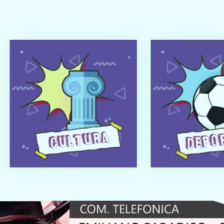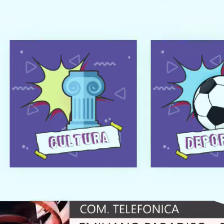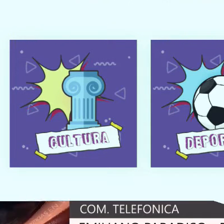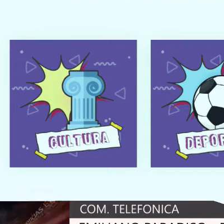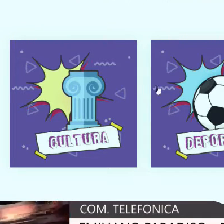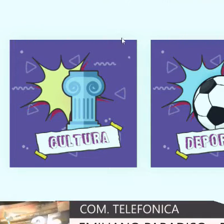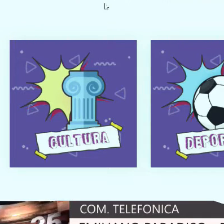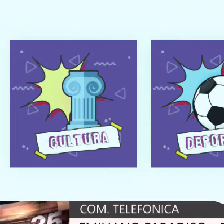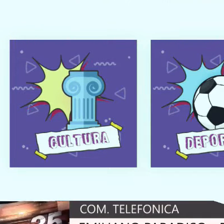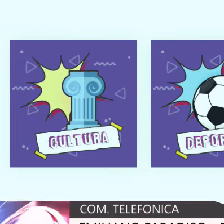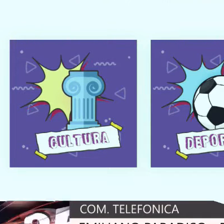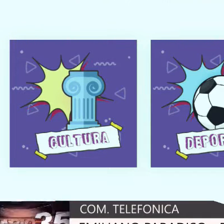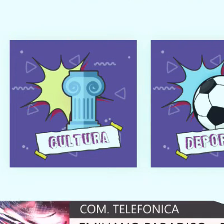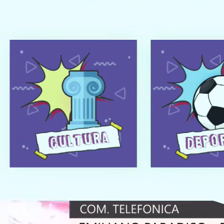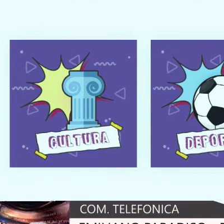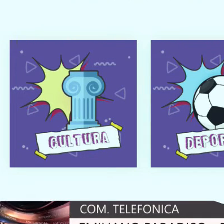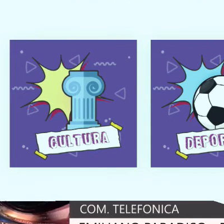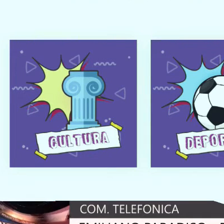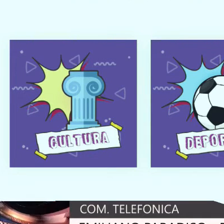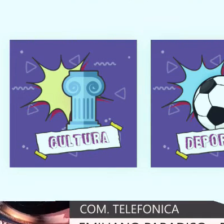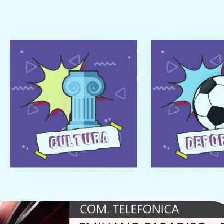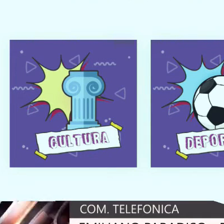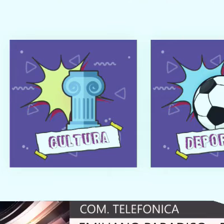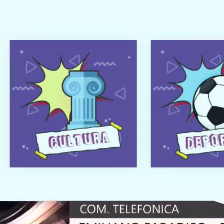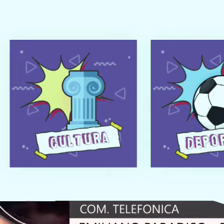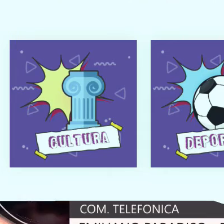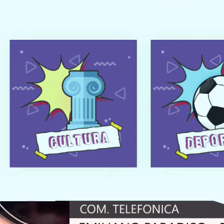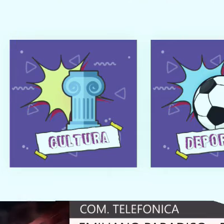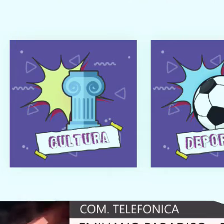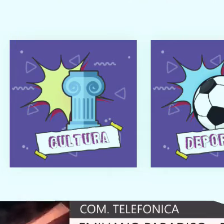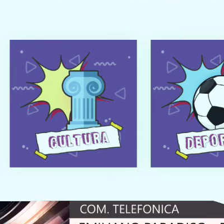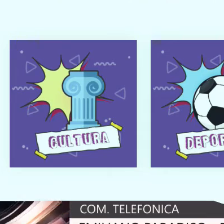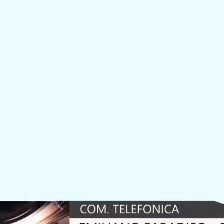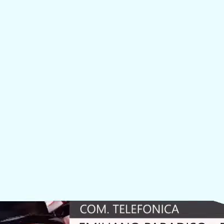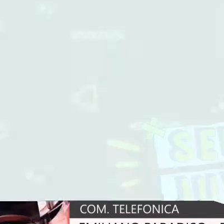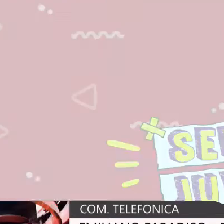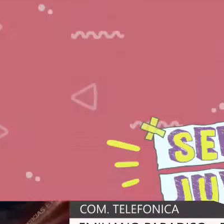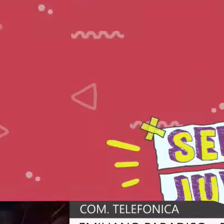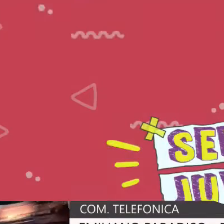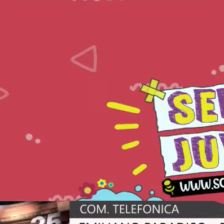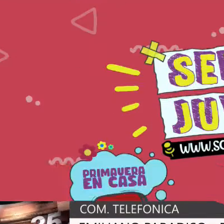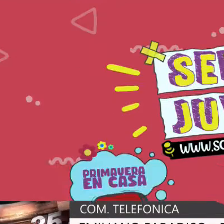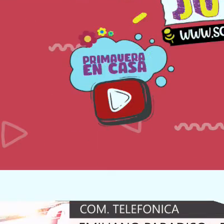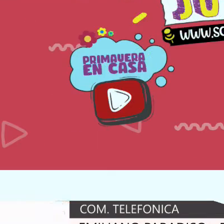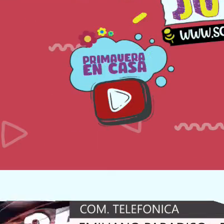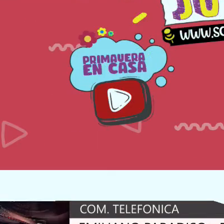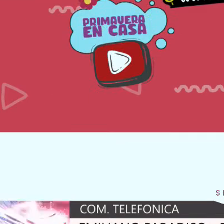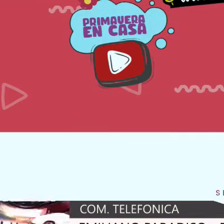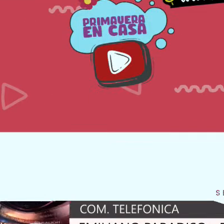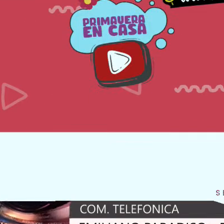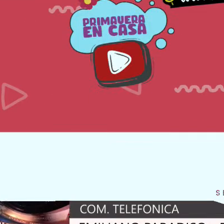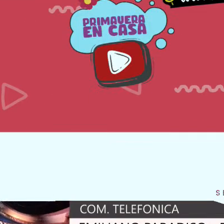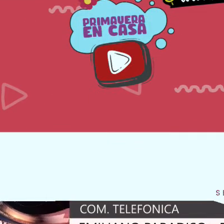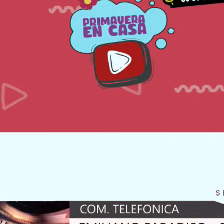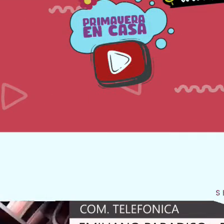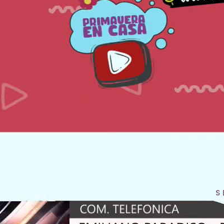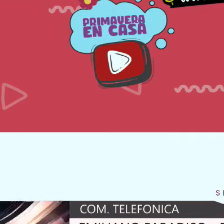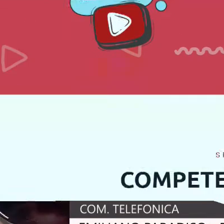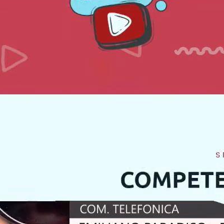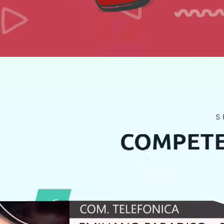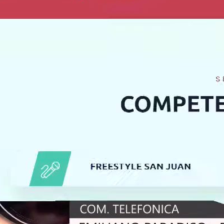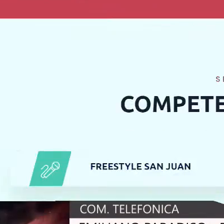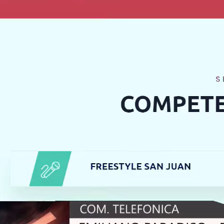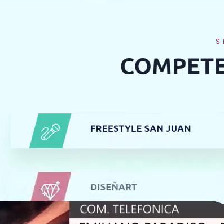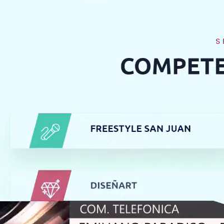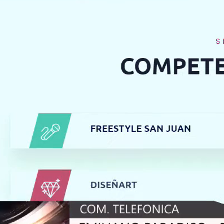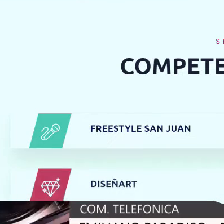se va a poder participar? ¿Qué bandas son las que van a actuar? ¿Desde dónde? Bueno, de entrada, te digo a vos y a toda la